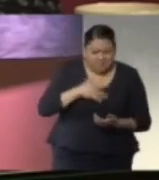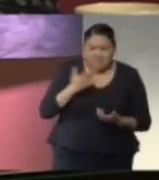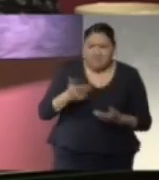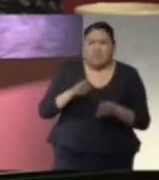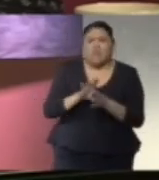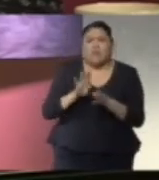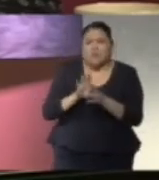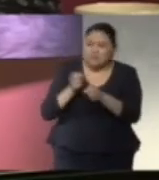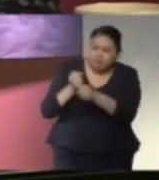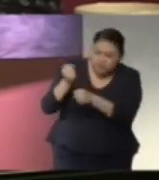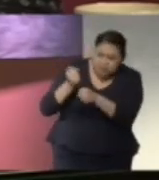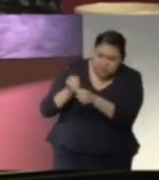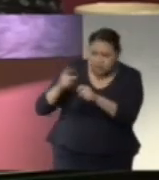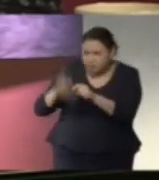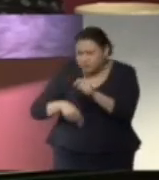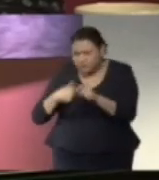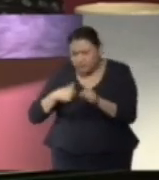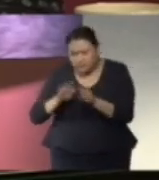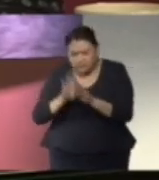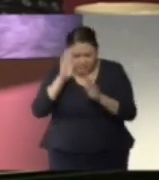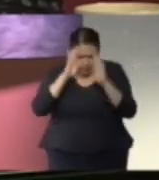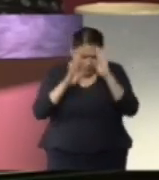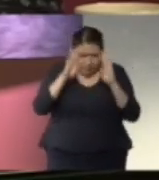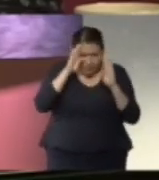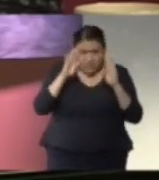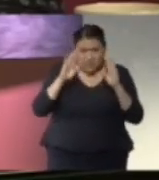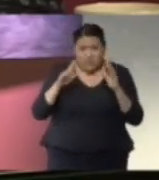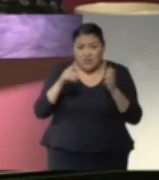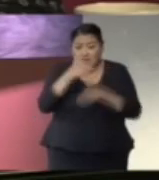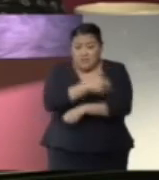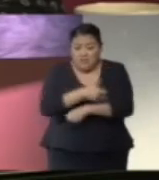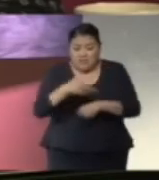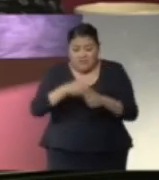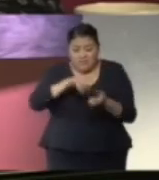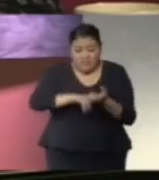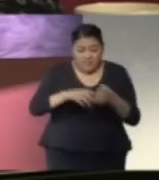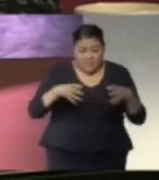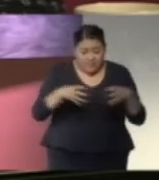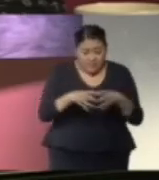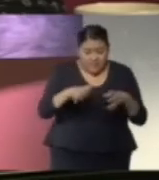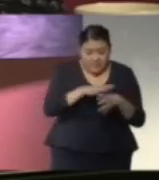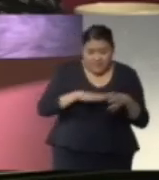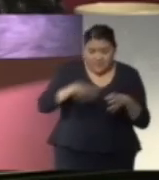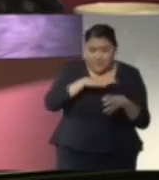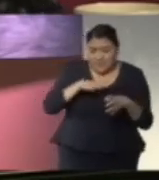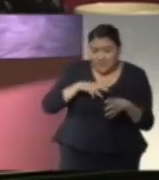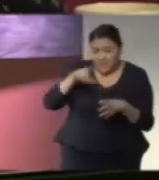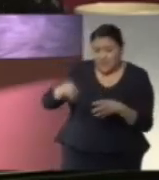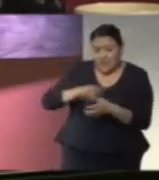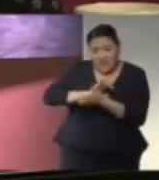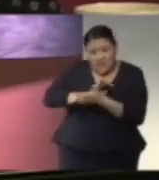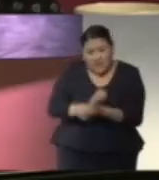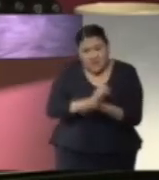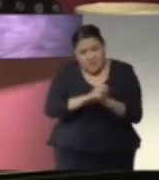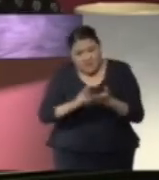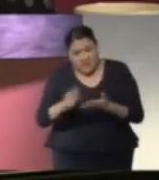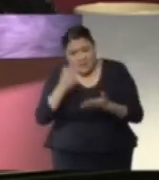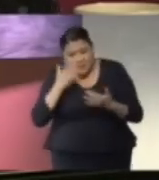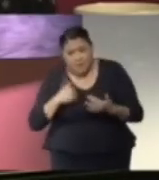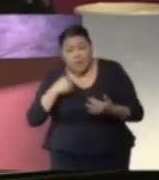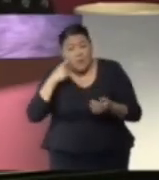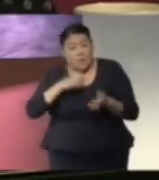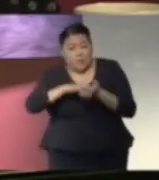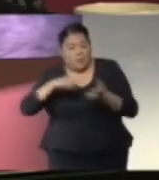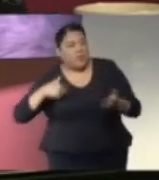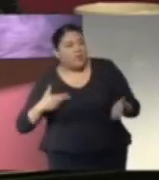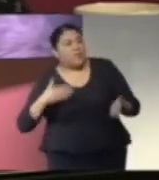de la violencia que se presenta en las familias, de la falta de derechos, de la discriminación, de lo que sentí cuando llegué a